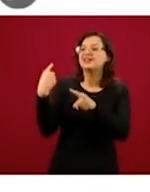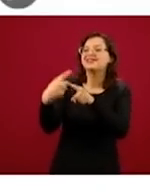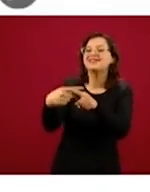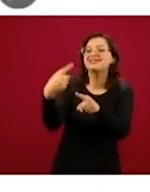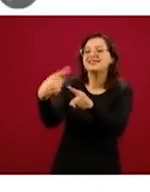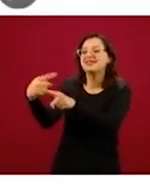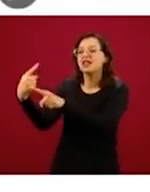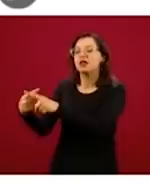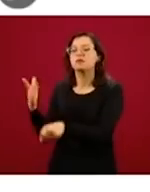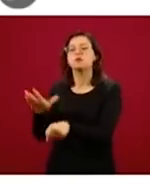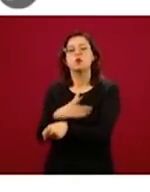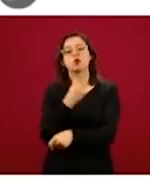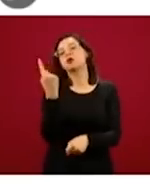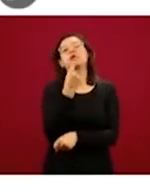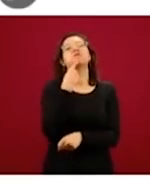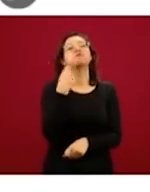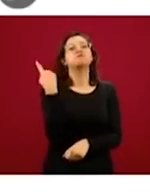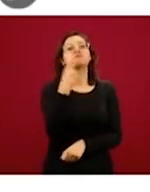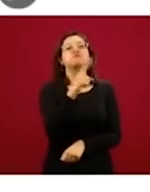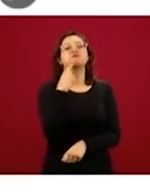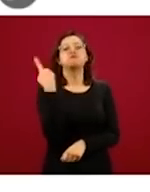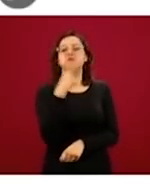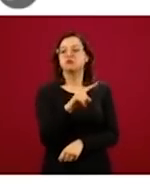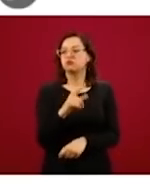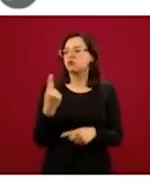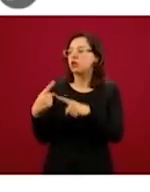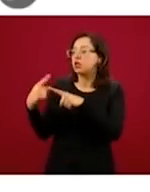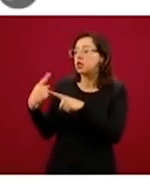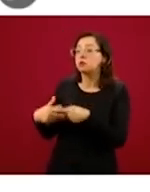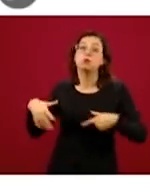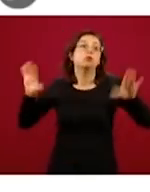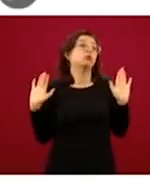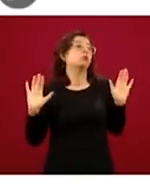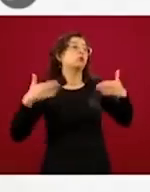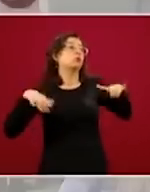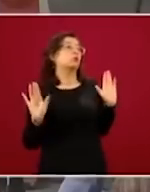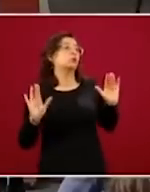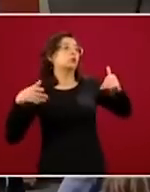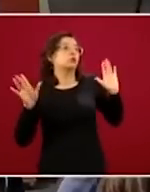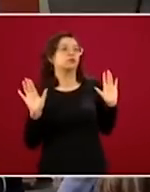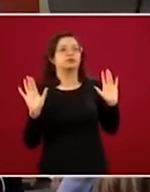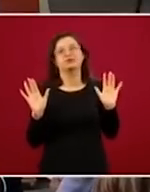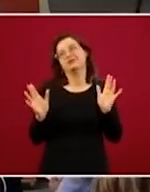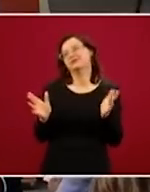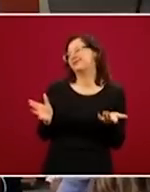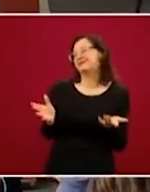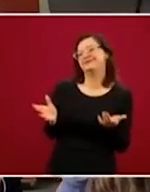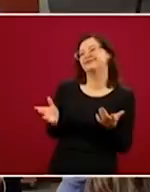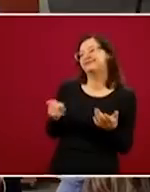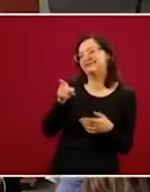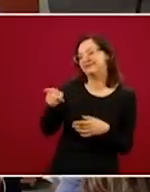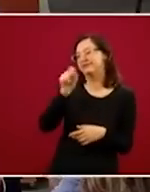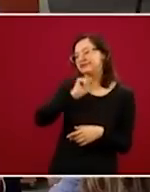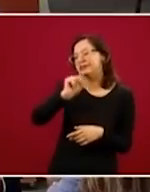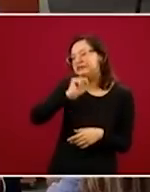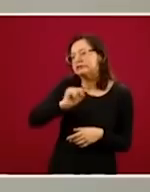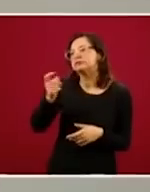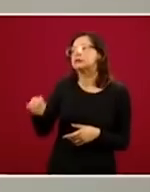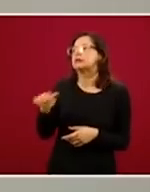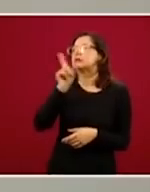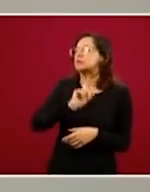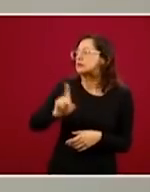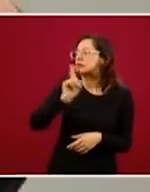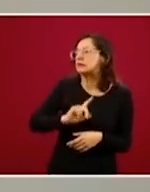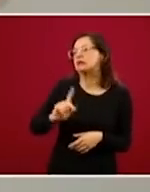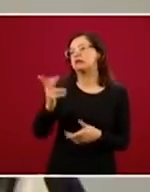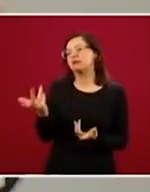que no son precisas son ruido y atienden posiblemente a otros intereses denuncias que son claras y precisas nos ayudan a solucionar